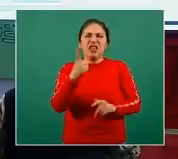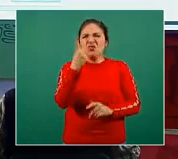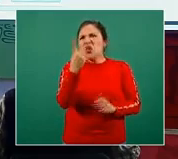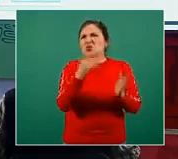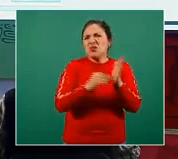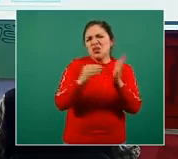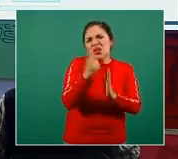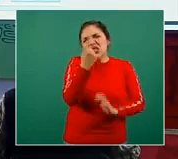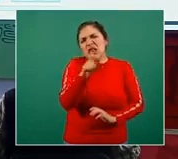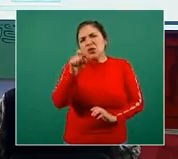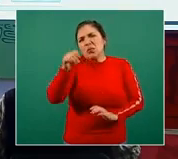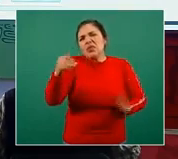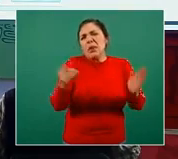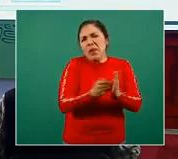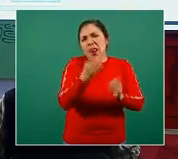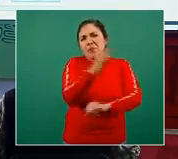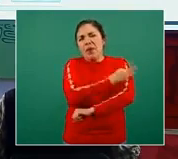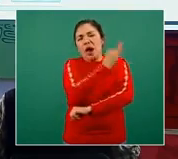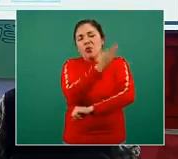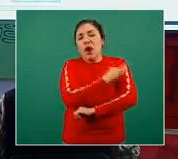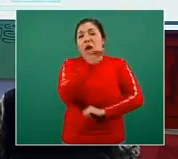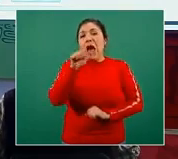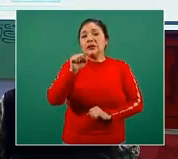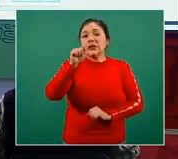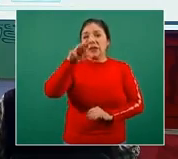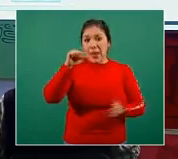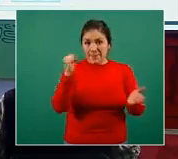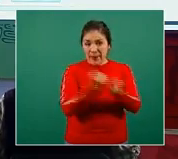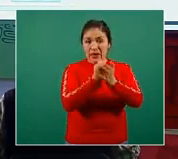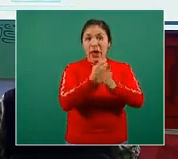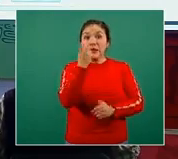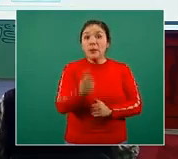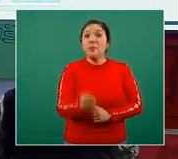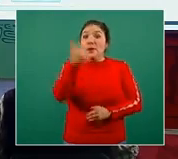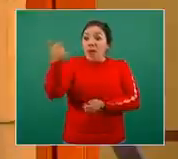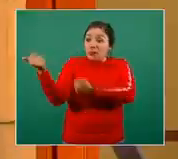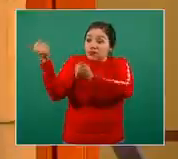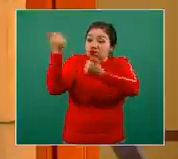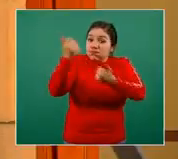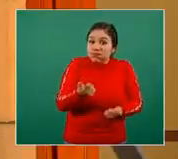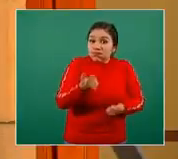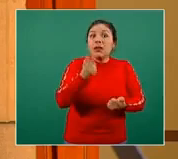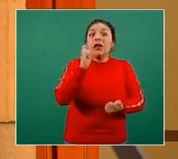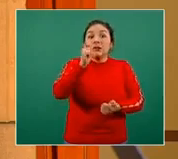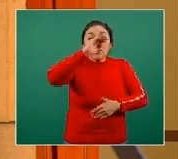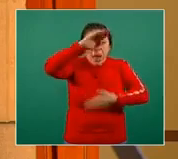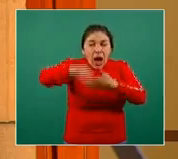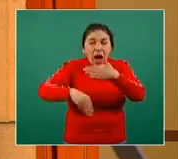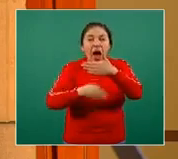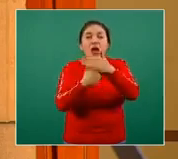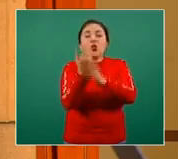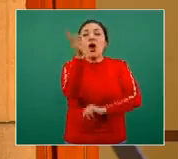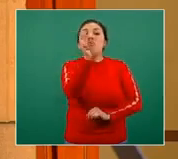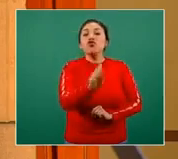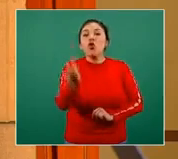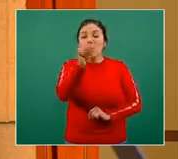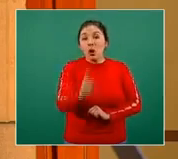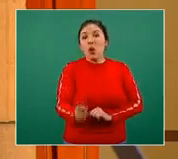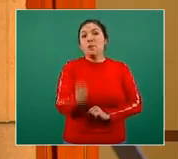2,120,000 dosis de la vacuna AstraZeneca. El primer embarque llegará en horas de la madrugada del